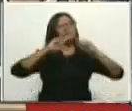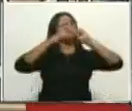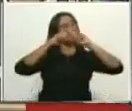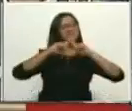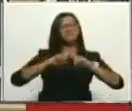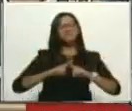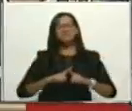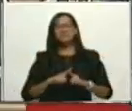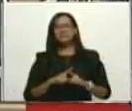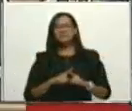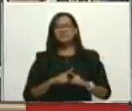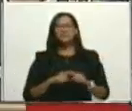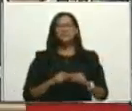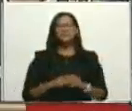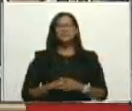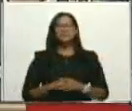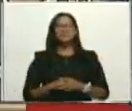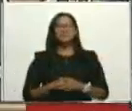Yo estuve sacando la cuenta.